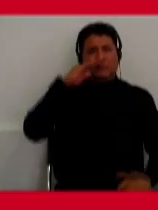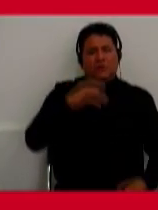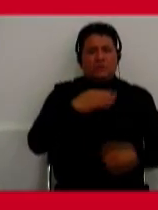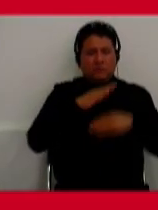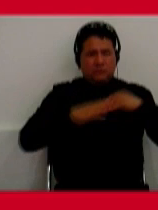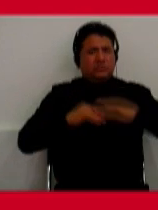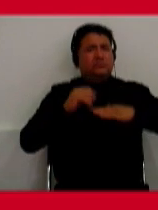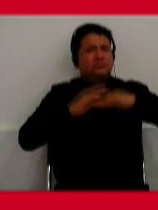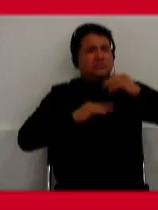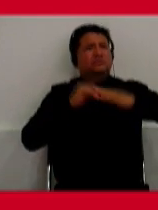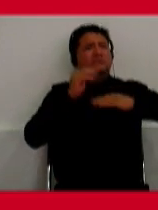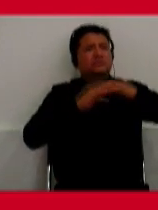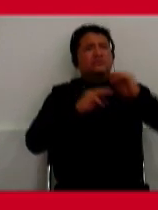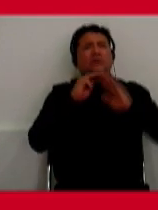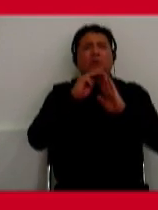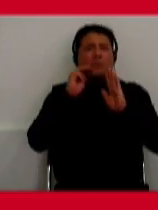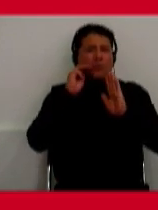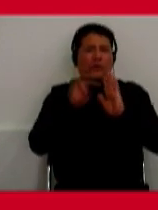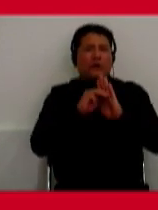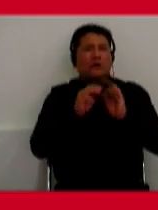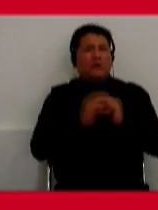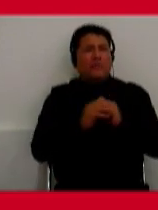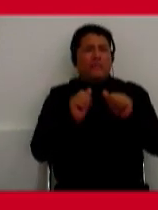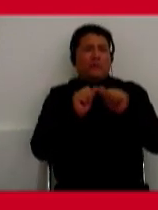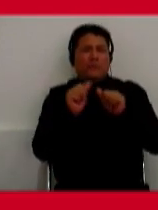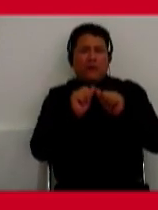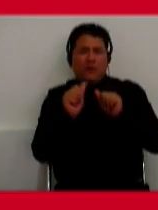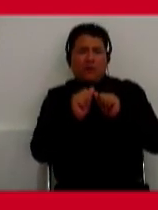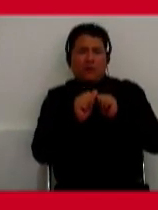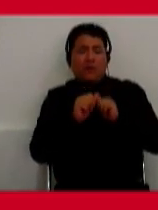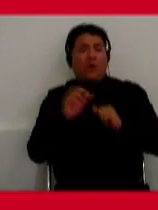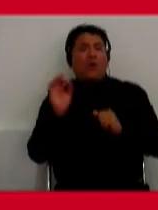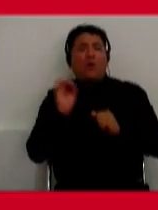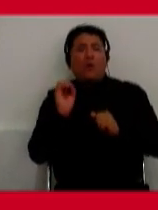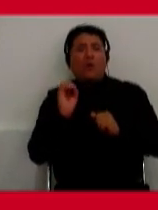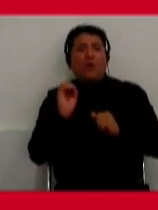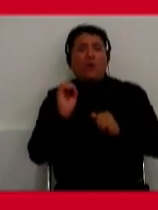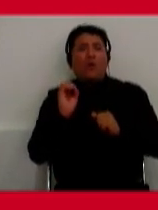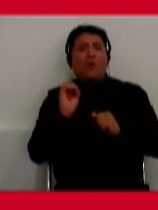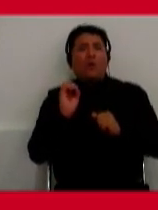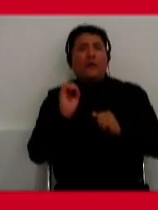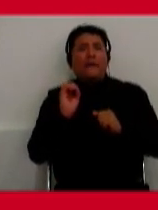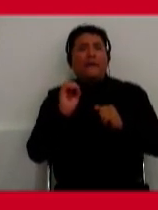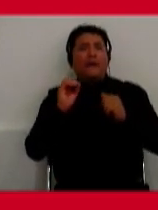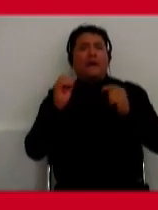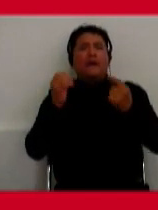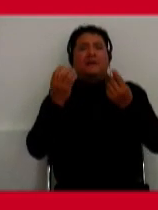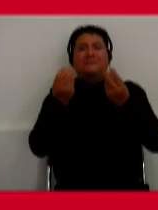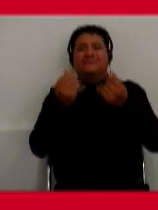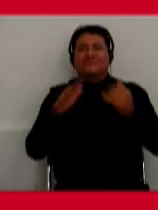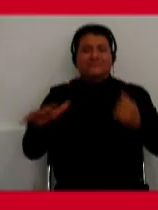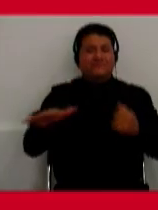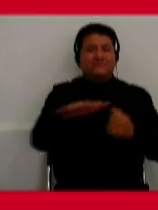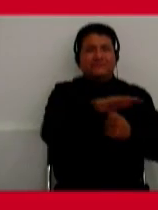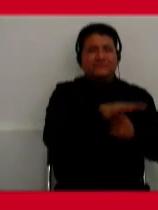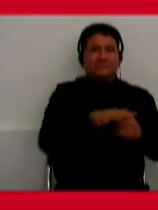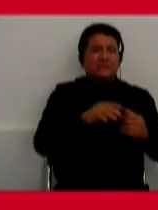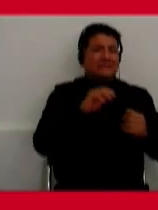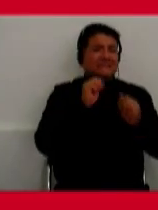modelos numéricos o modelos geotécnicos con una probabilidad de falla menor al 5%.